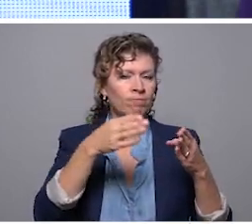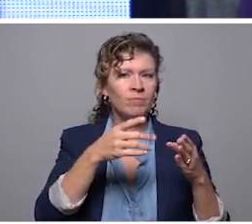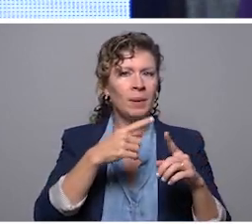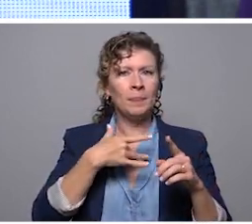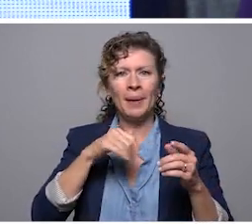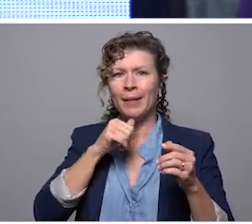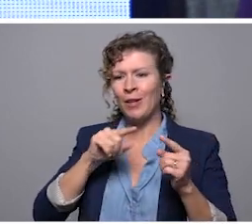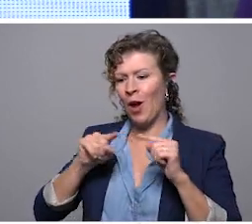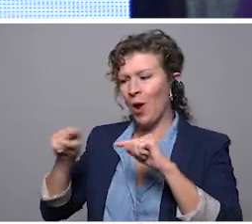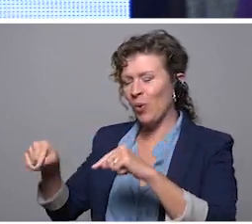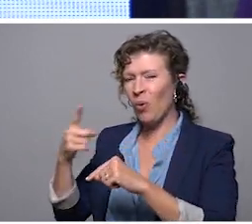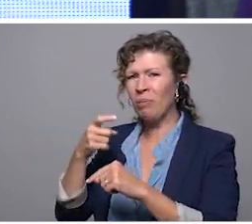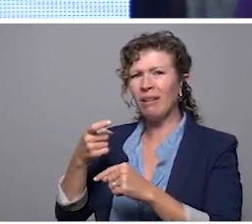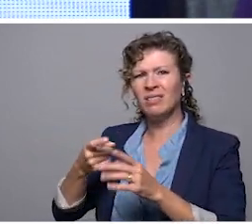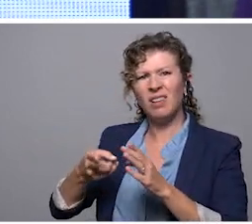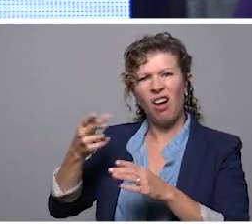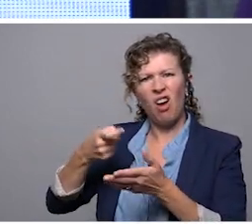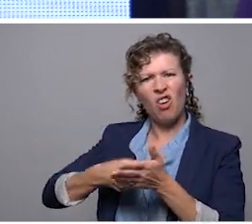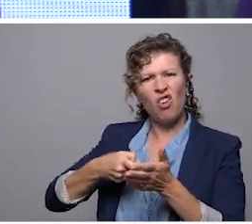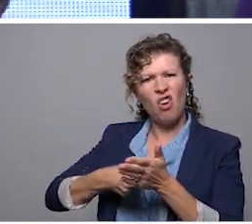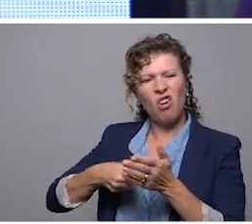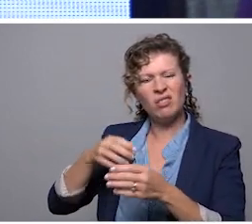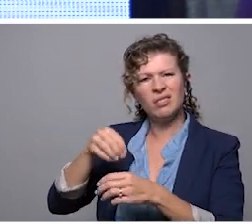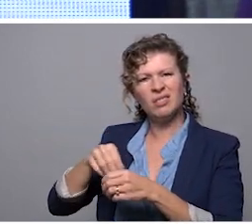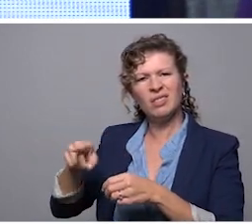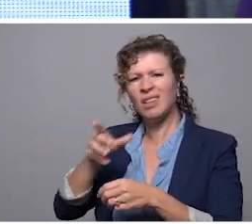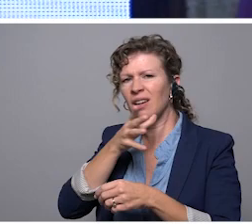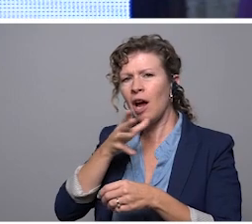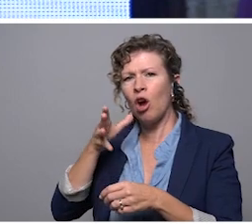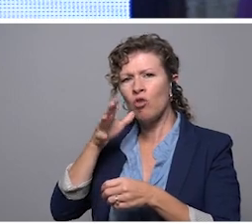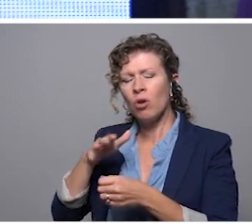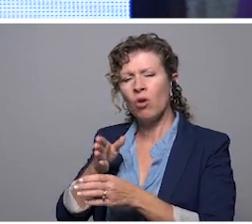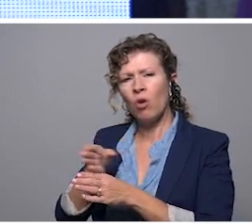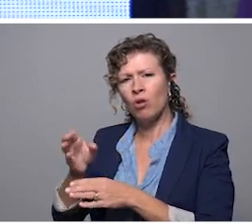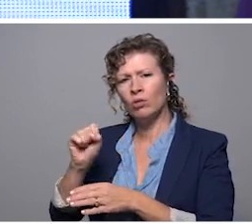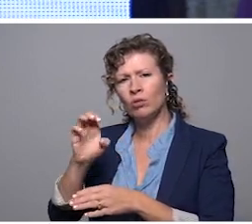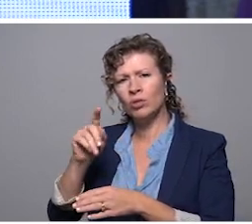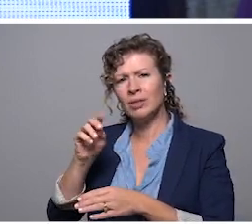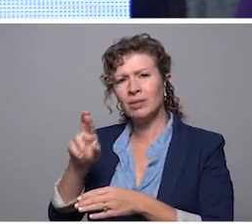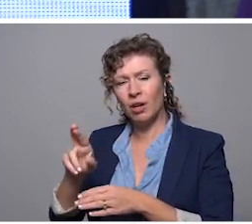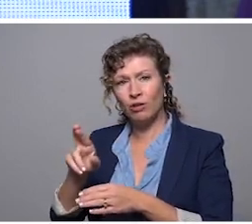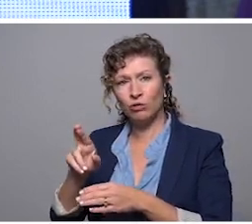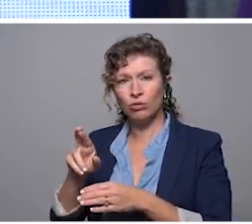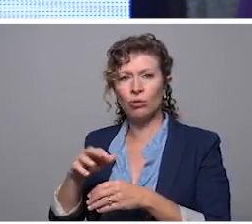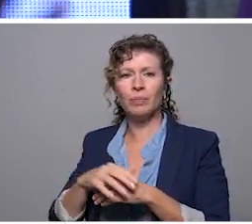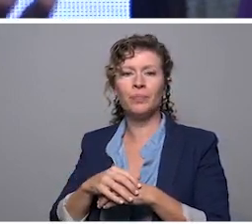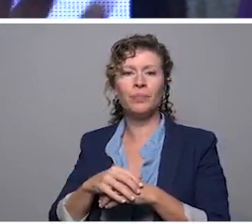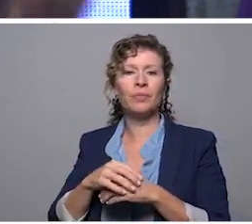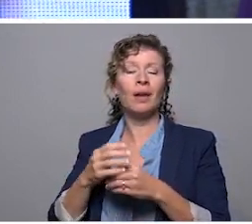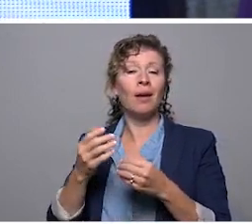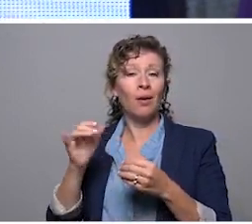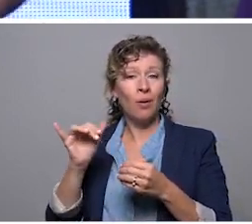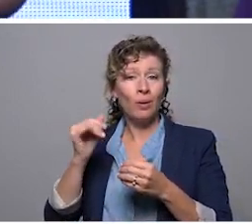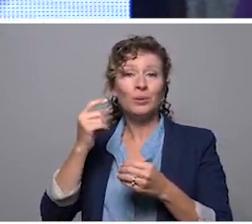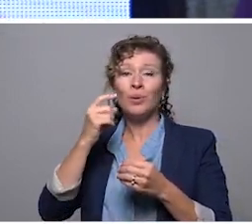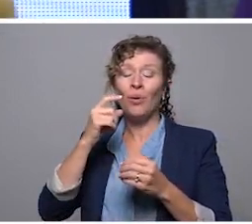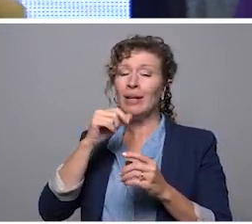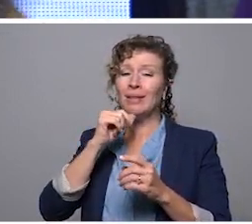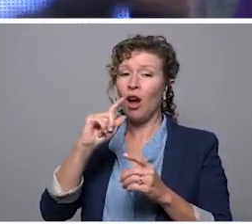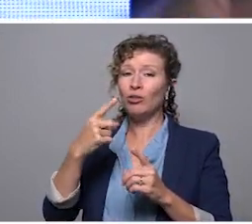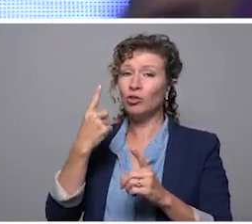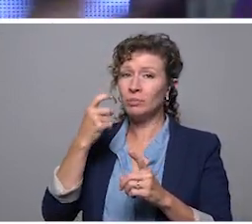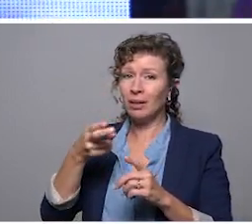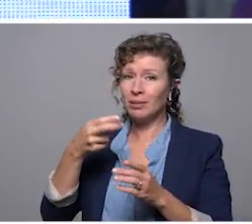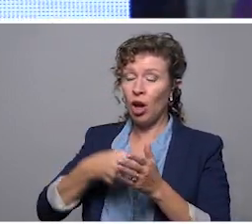sector agropecuario eh se complica más la cosa por qué Porque es de alto riesgo todo el mundo dice aquí Hay riesgo se